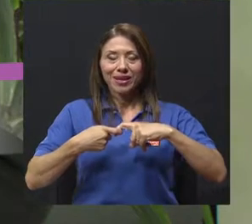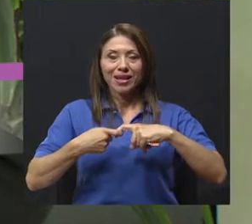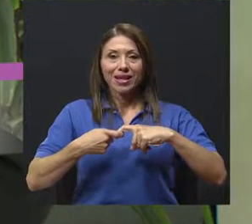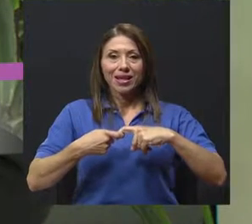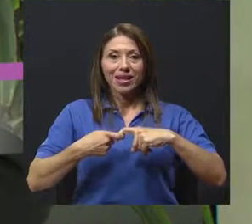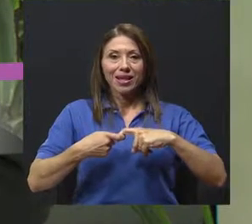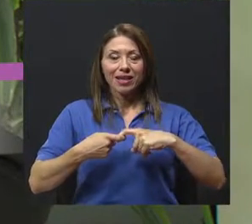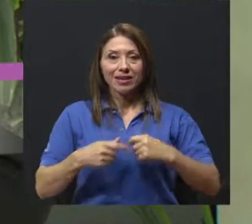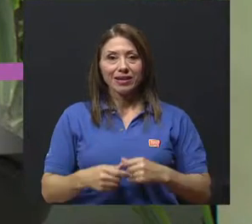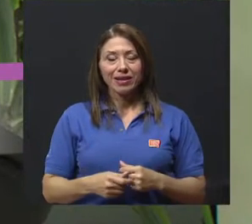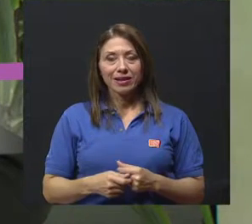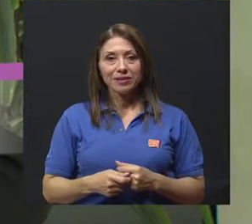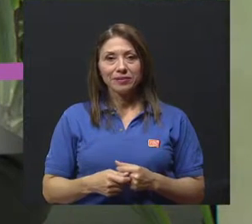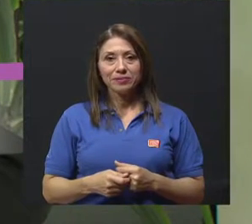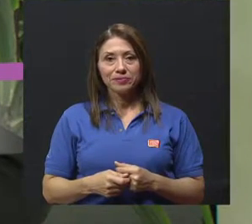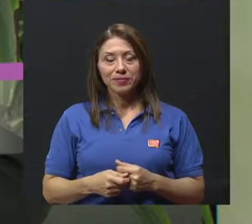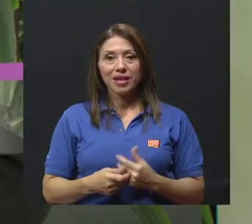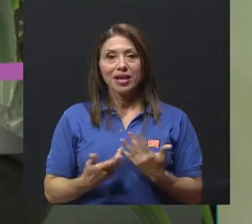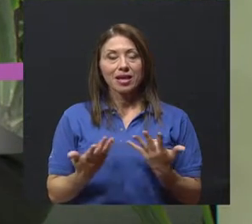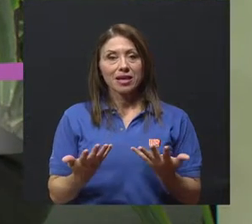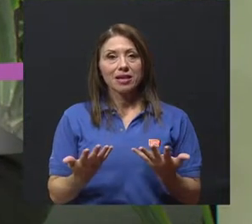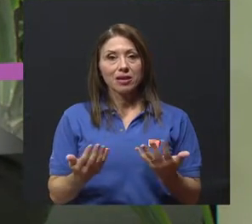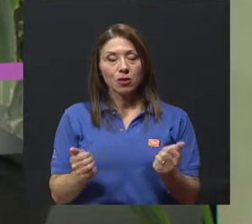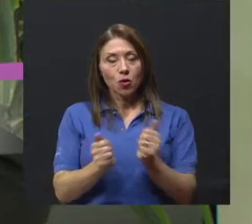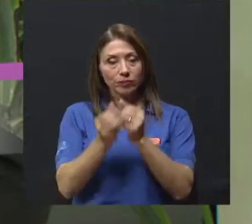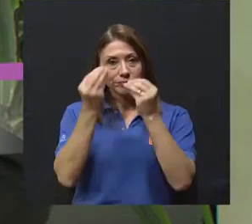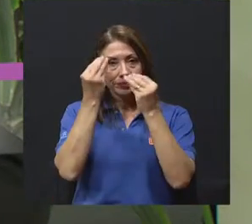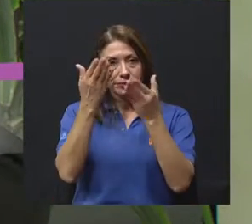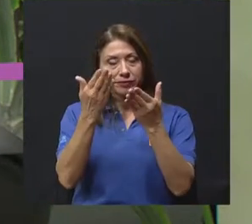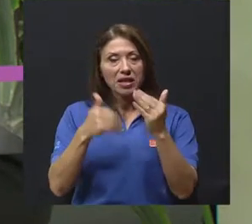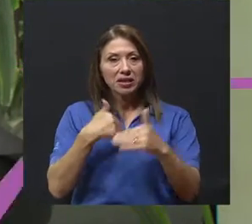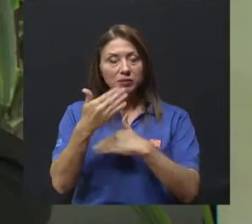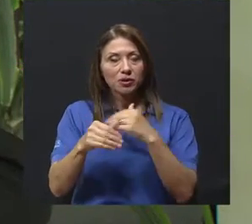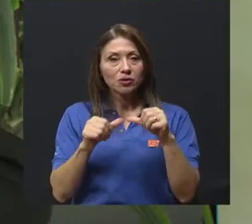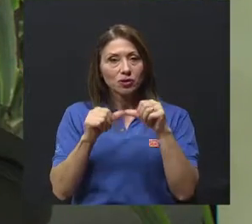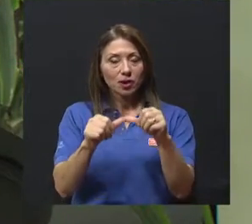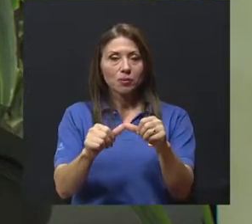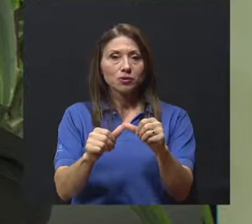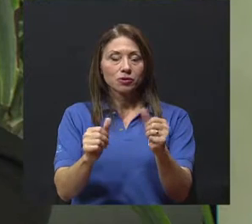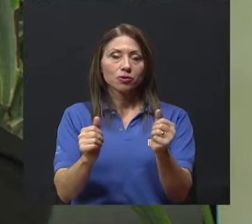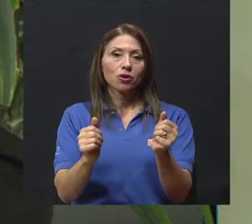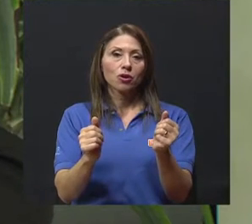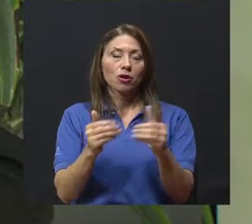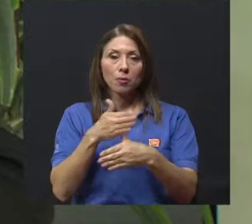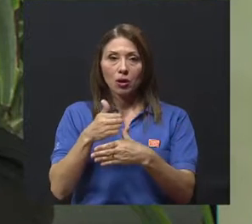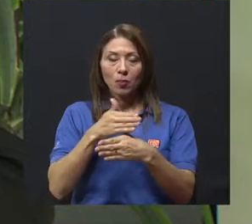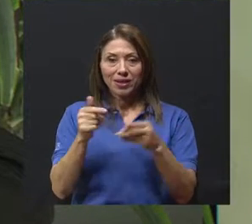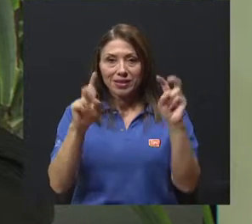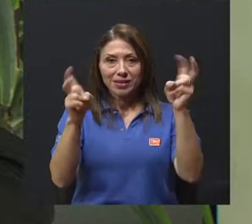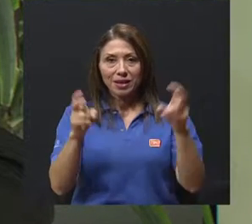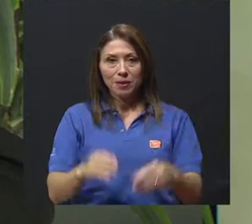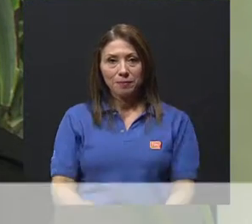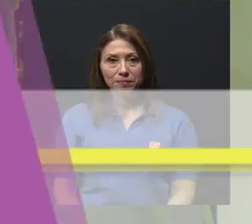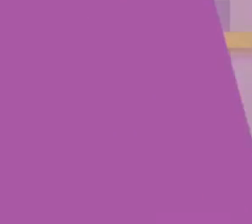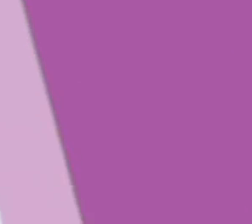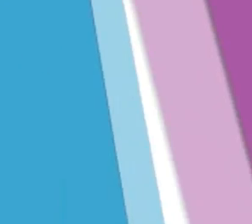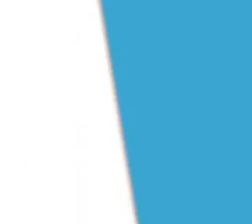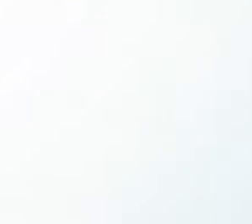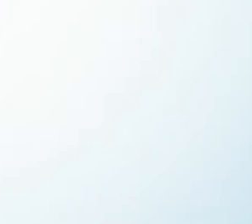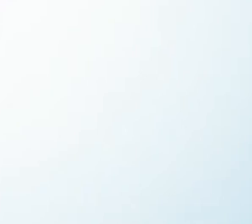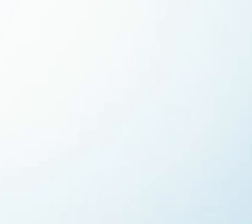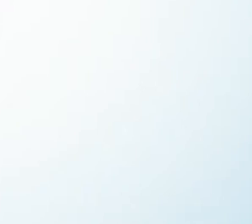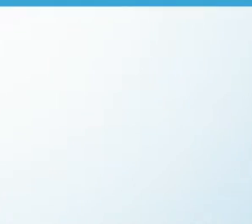nuestros y notas del canal y pronto regresamos para compartir este tema